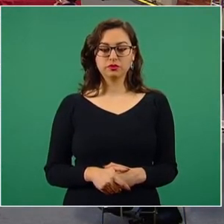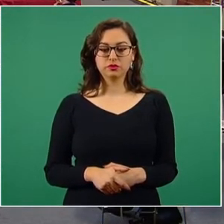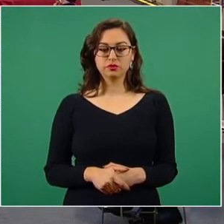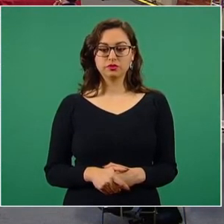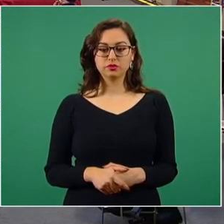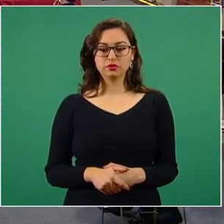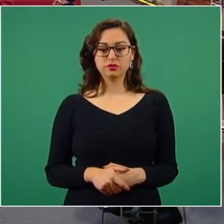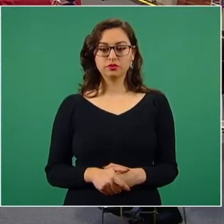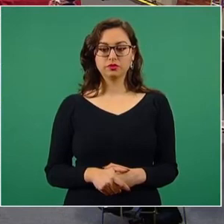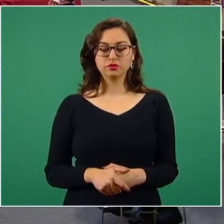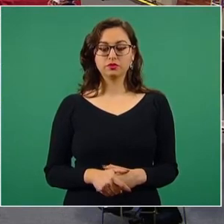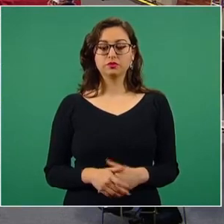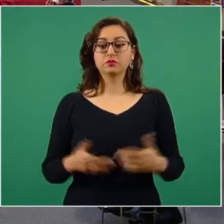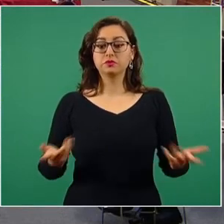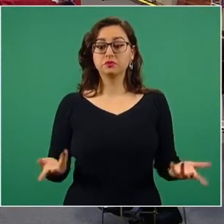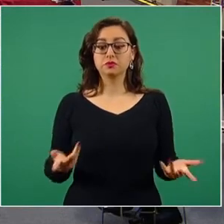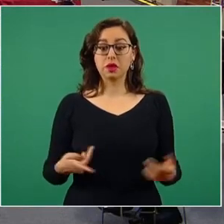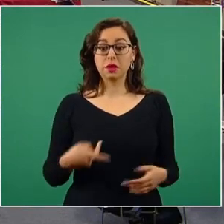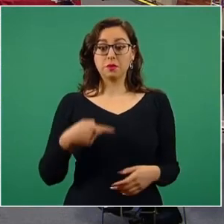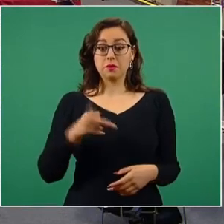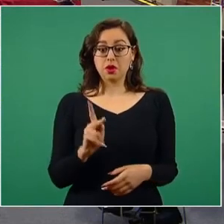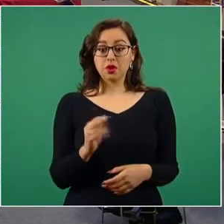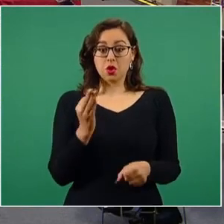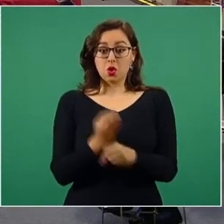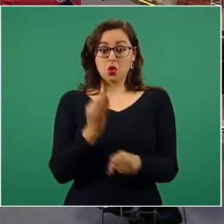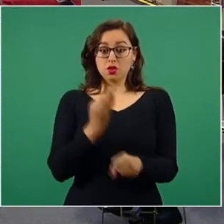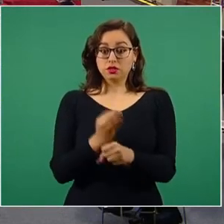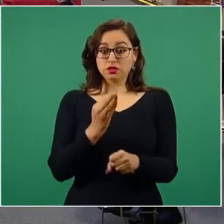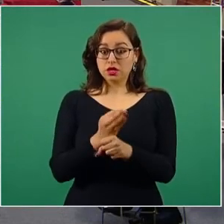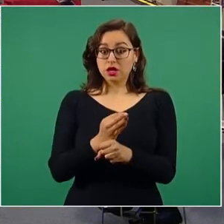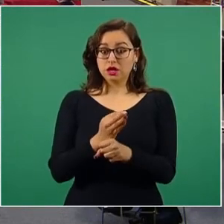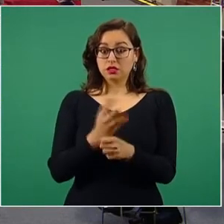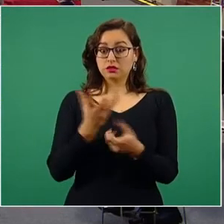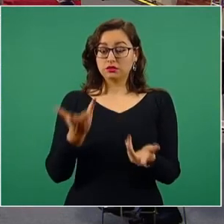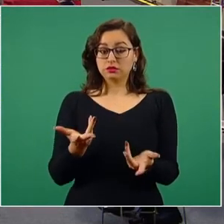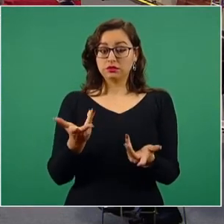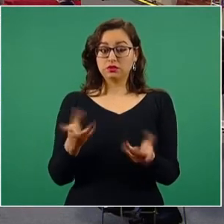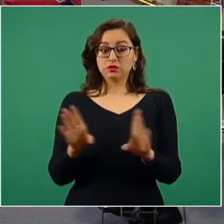Sí, pero se terminan los paros técnicos. Aquí está la respuesta.